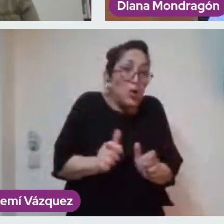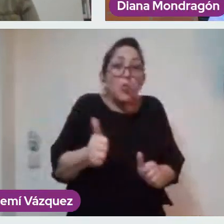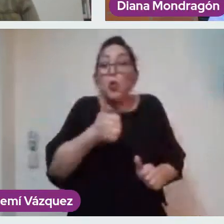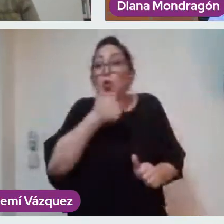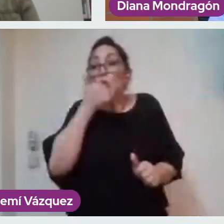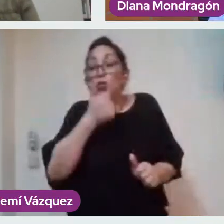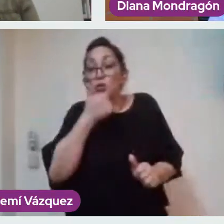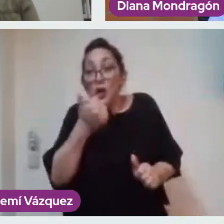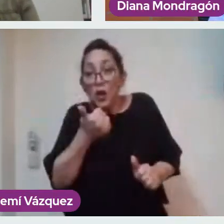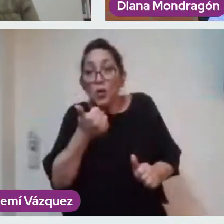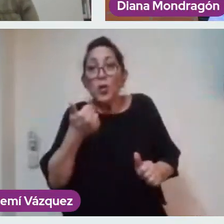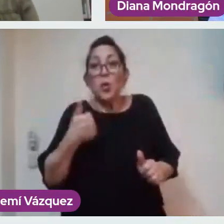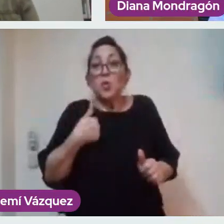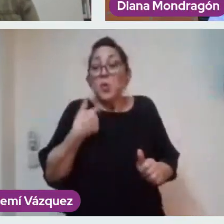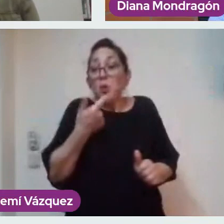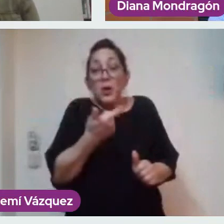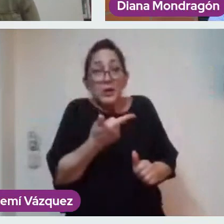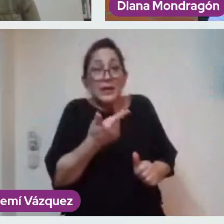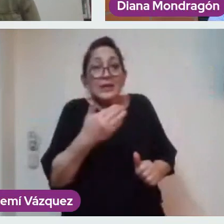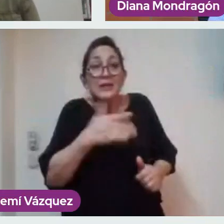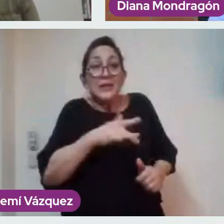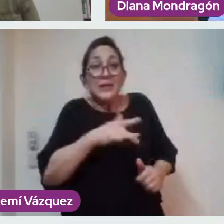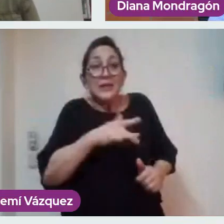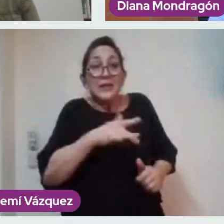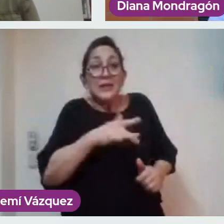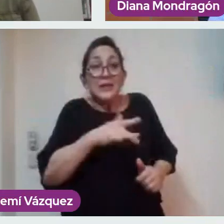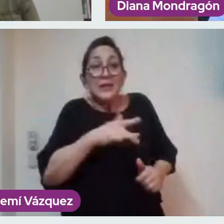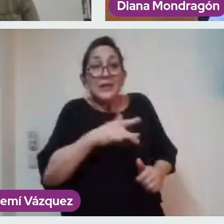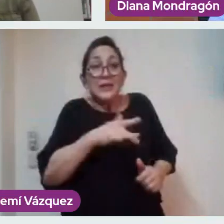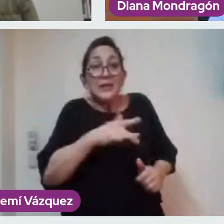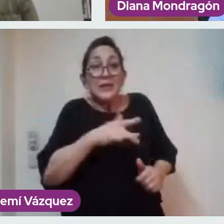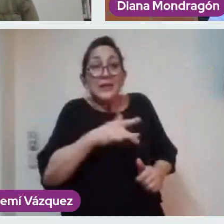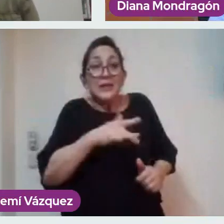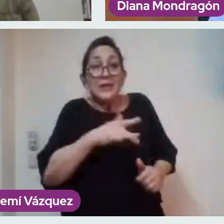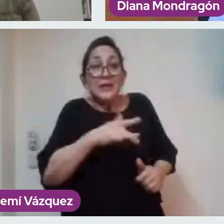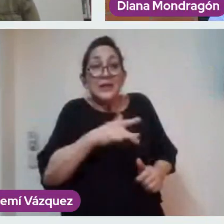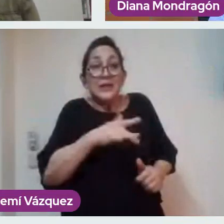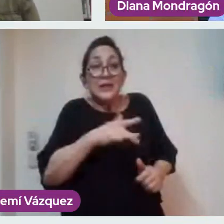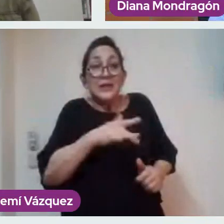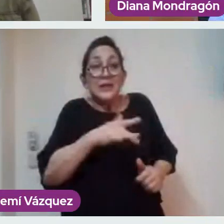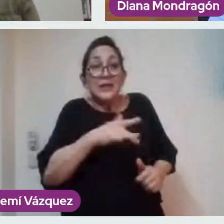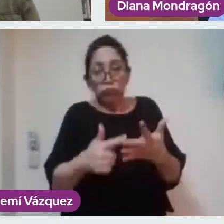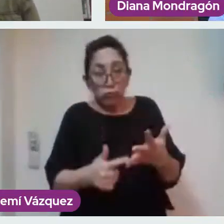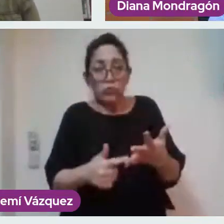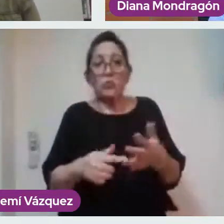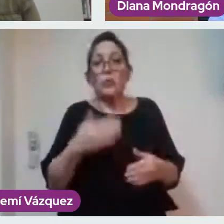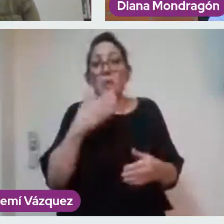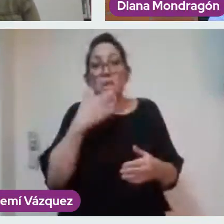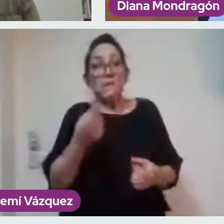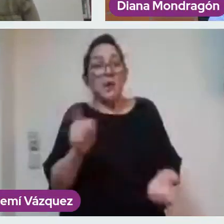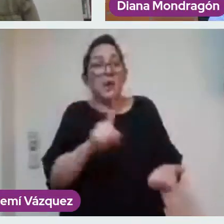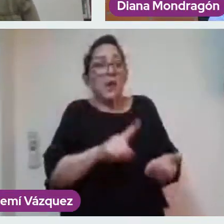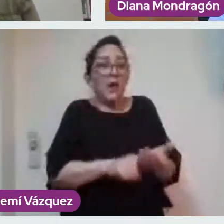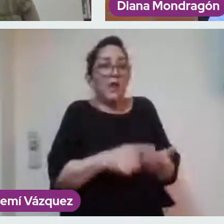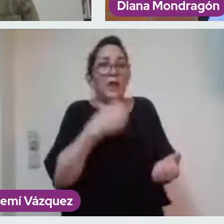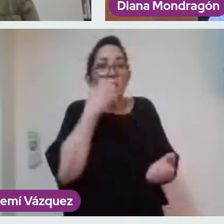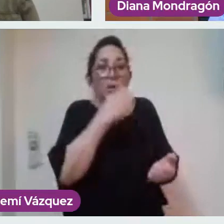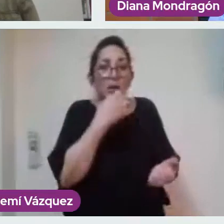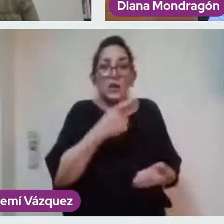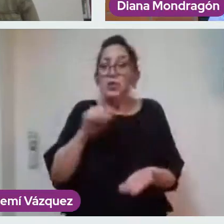pues también, como bien decías, ¿no? Pues como involucrarnos en las tomas de decisiones, esto que dices, estas pláticas que se